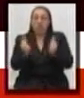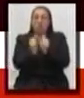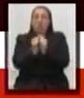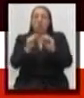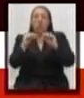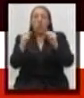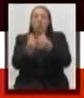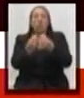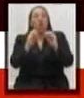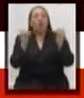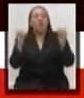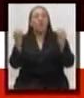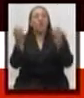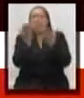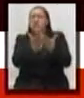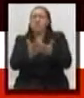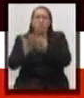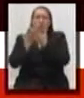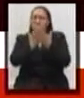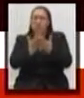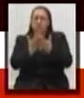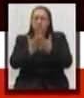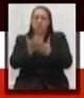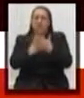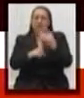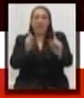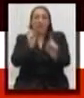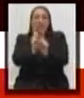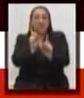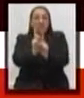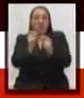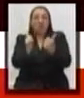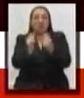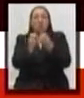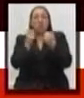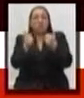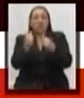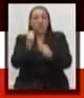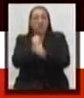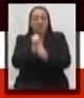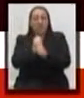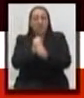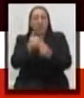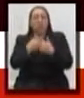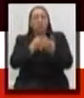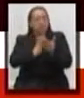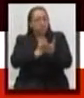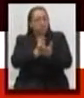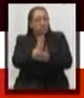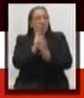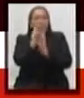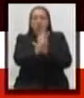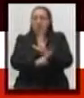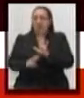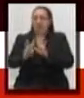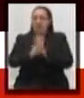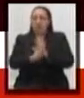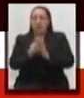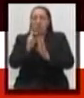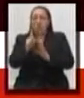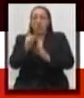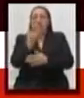una delegación de jóvenes estudiosos que enfrentan con solvencia, con decisión y con valor